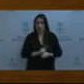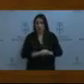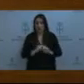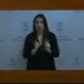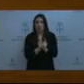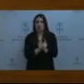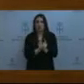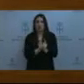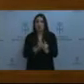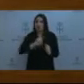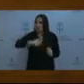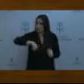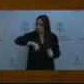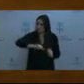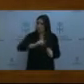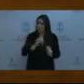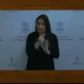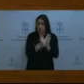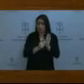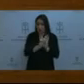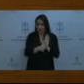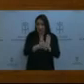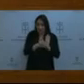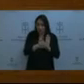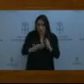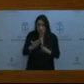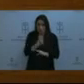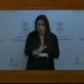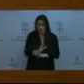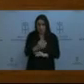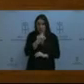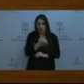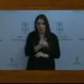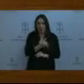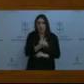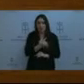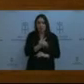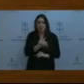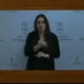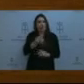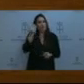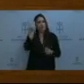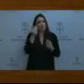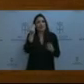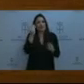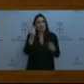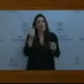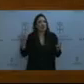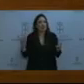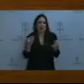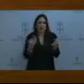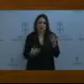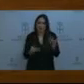nosotros, y así lo dice el punto quinto de la moción que traemos a consideración, creemos que habría que valorar